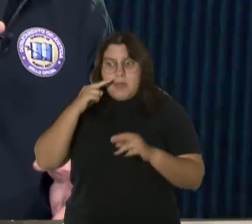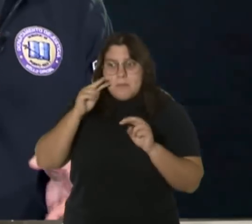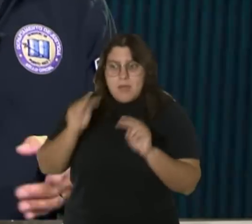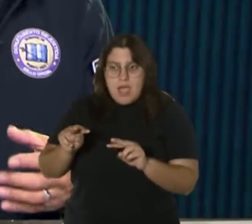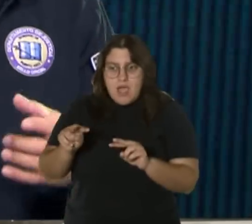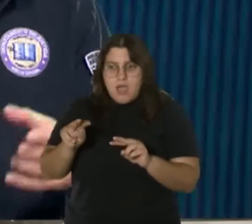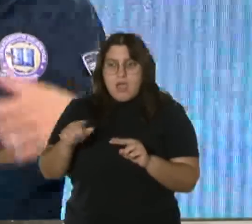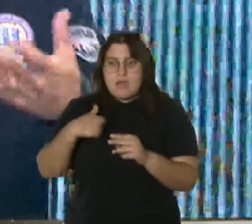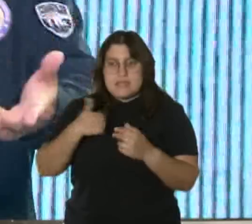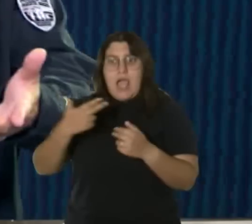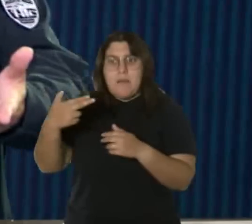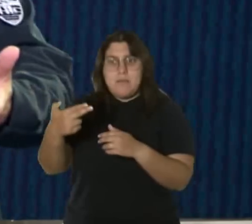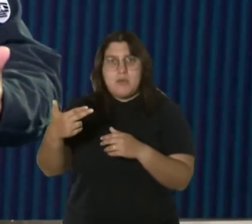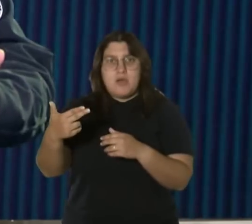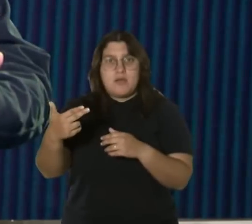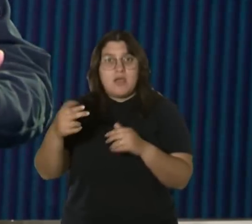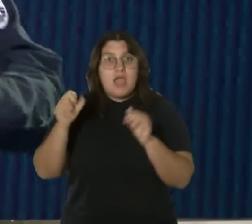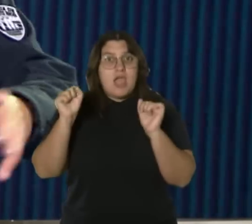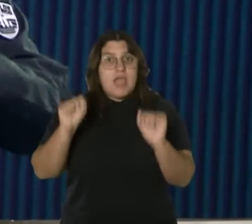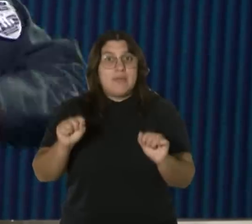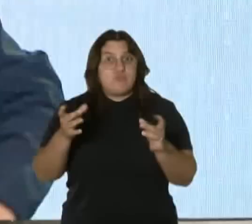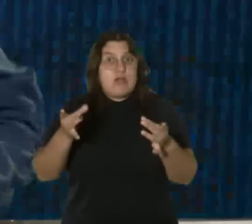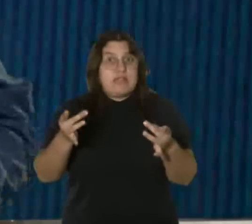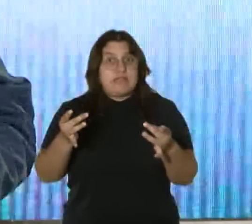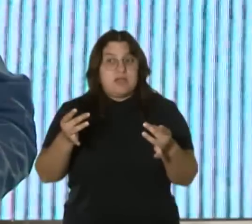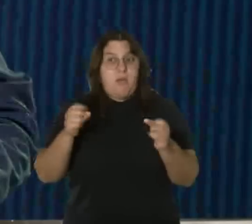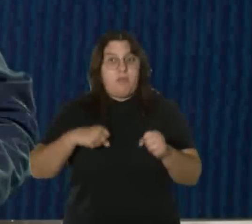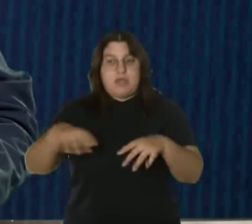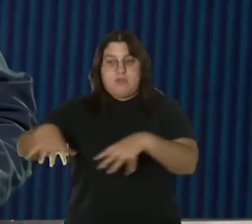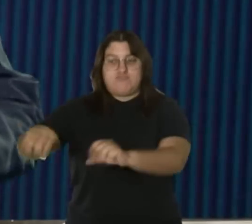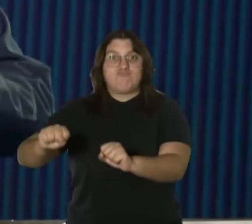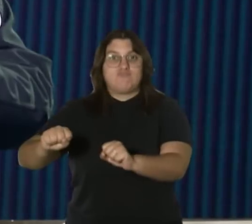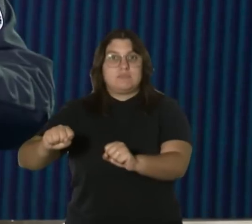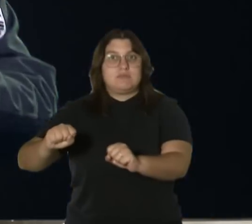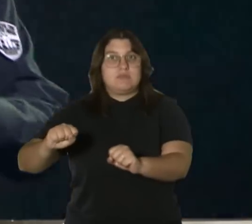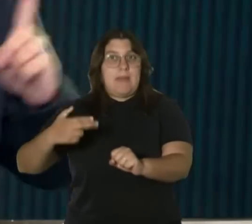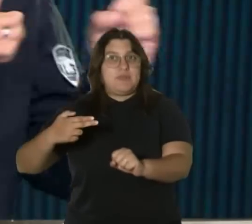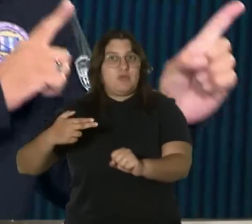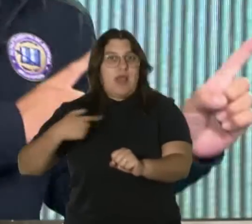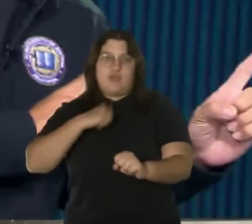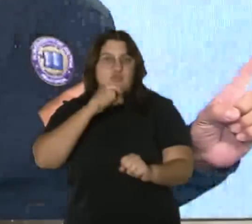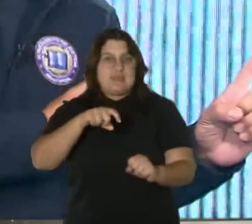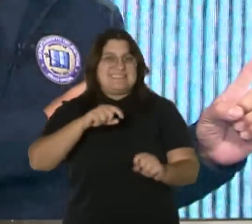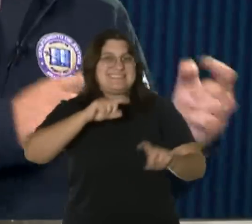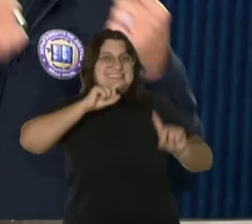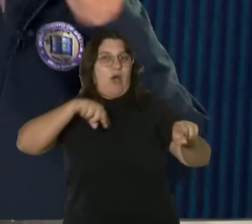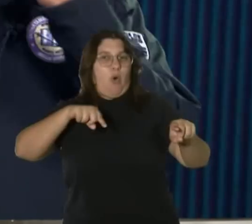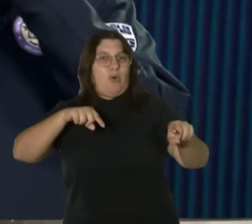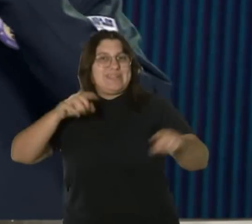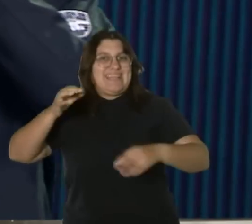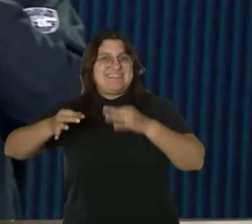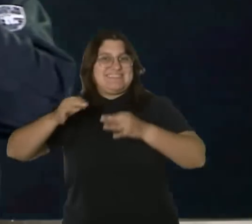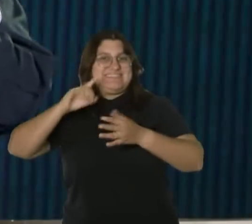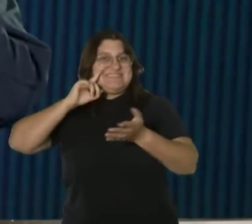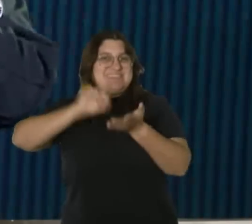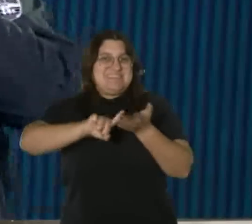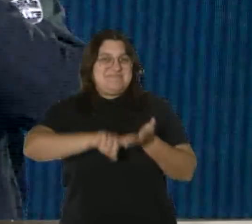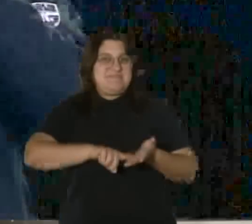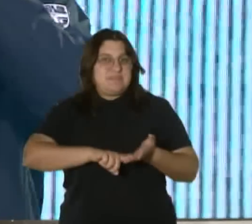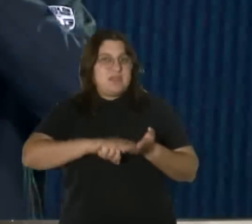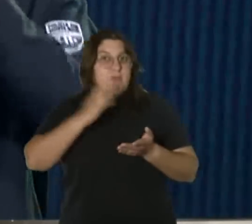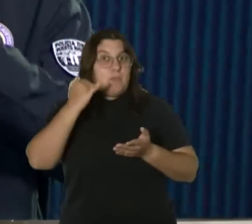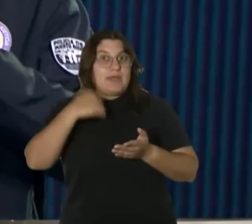un objeto que de su faz es delictivo lo puede ocupar sin necesidad de una orden de registro porque está utilizando